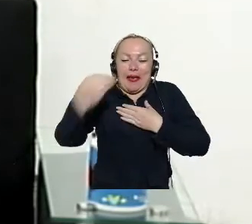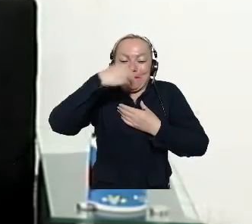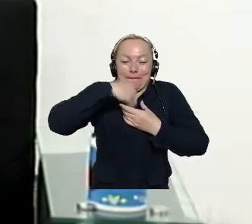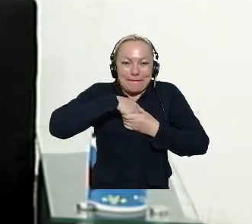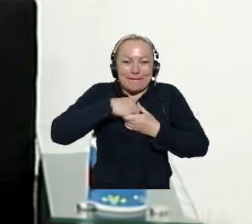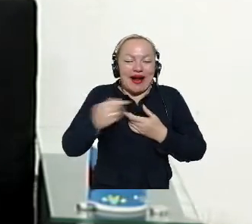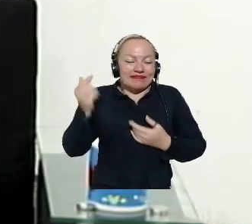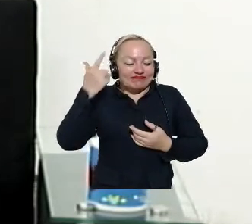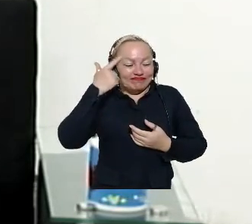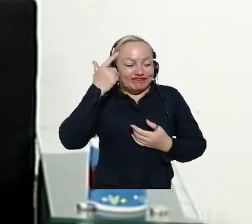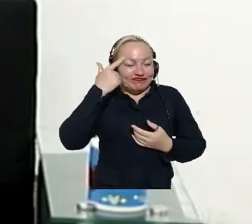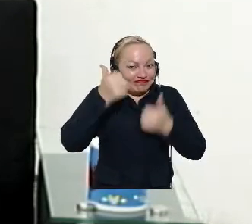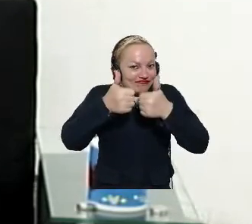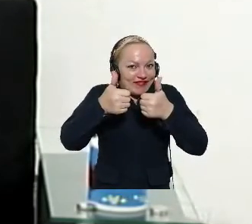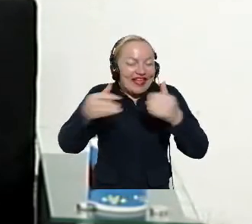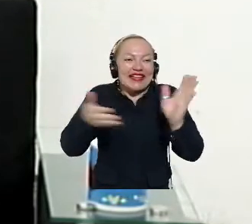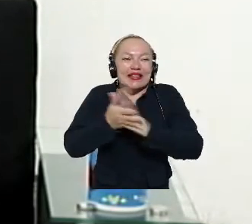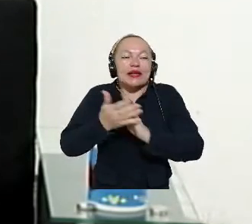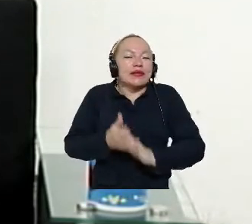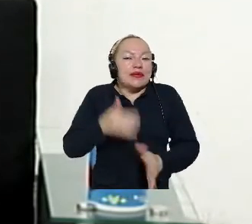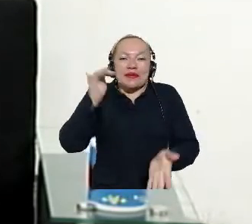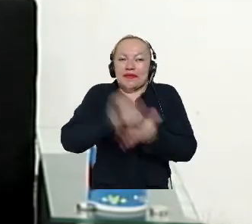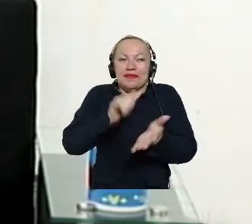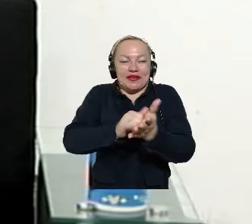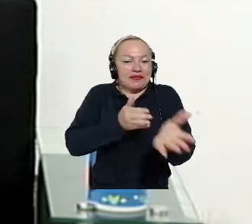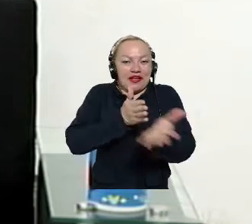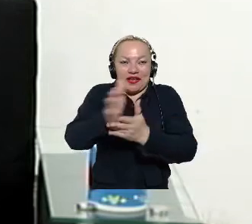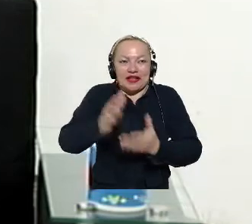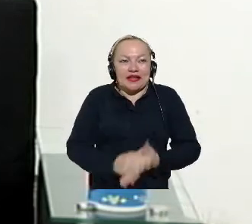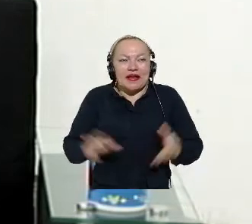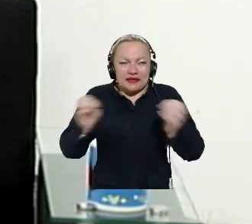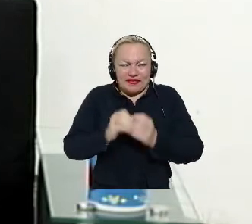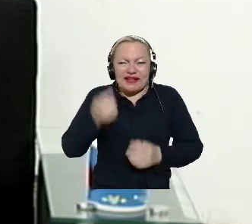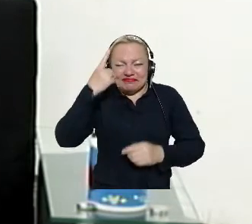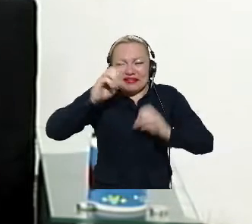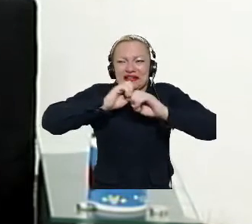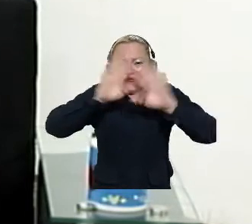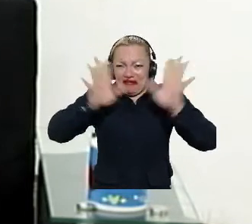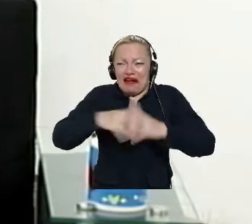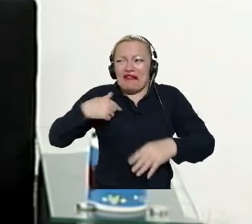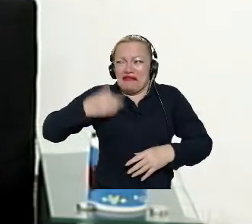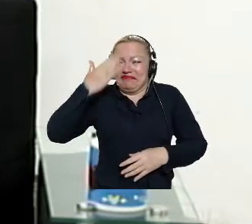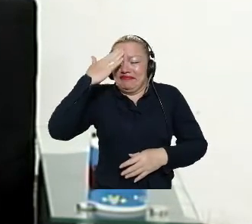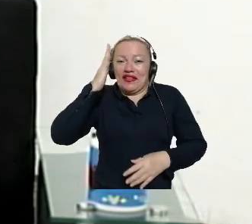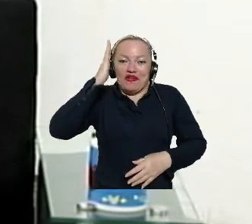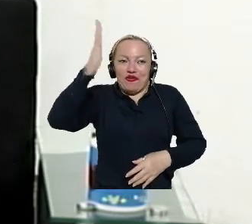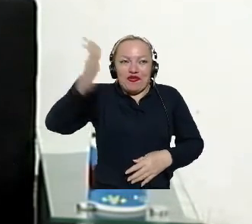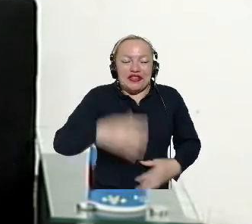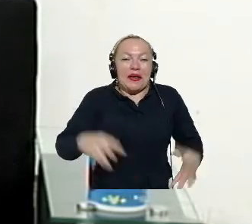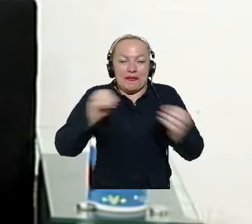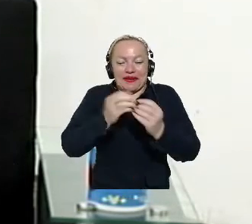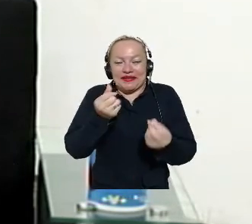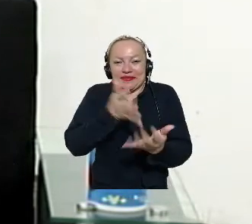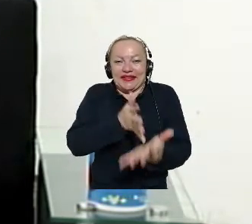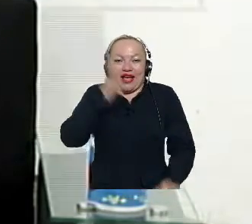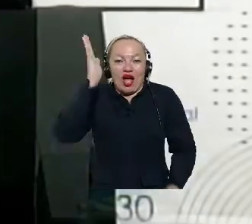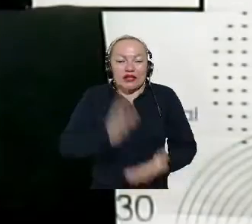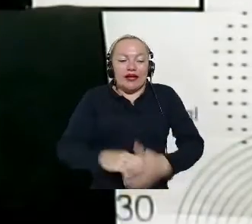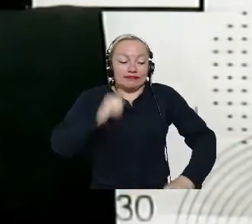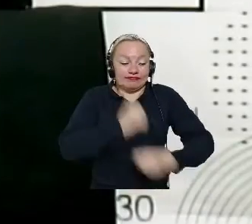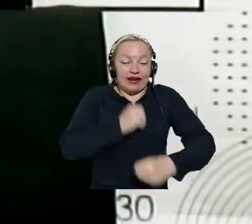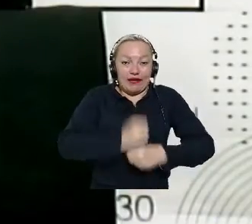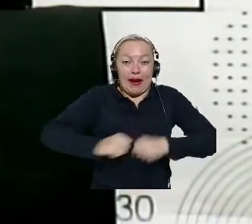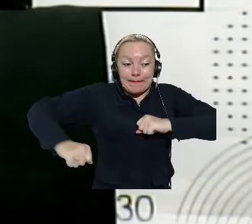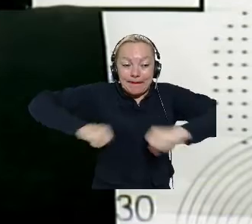cabeza. Vamos. ¿Y, si es así? Así, lo tengo más que trazado. ¿Quién quita que más adelante? Va a ser. Hay que trabajarle duro a